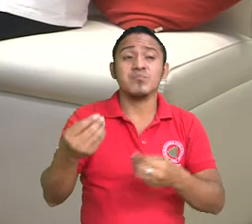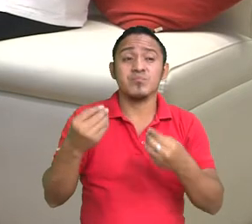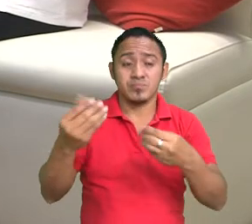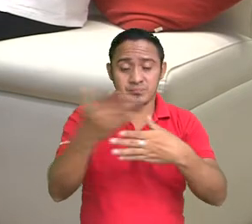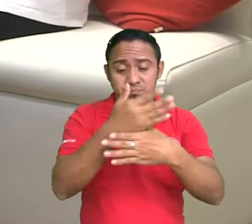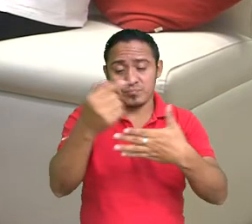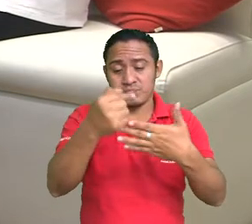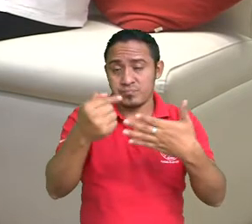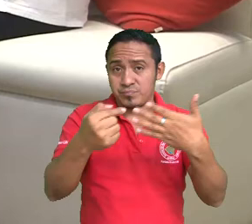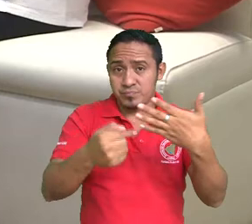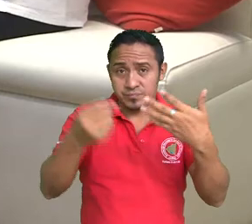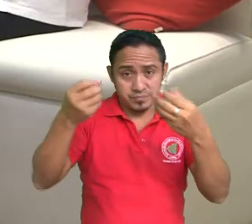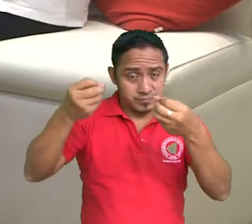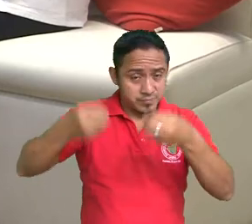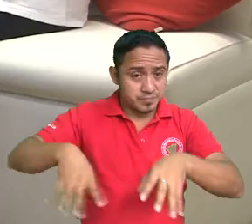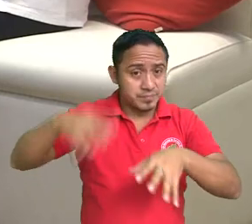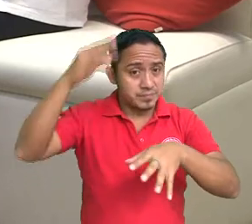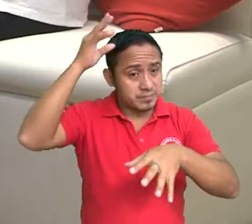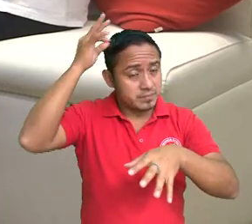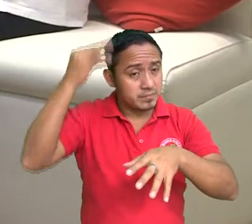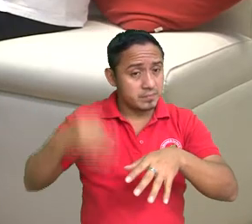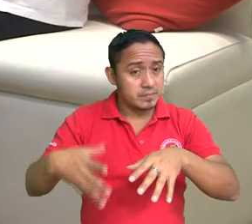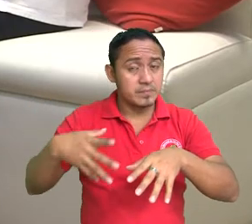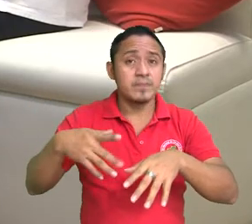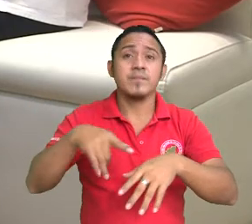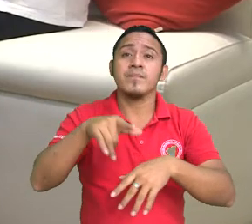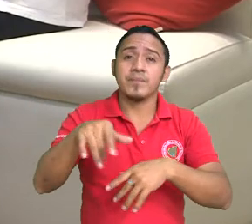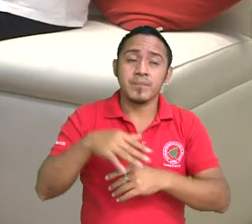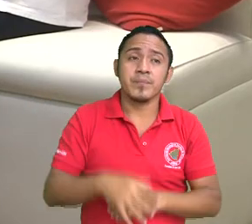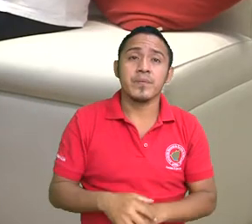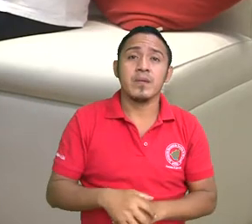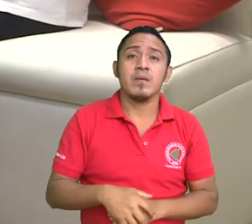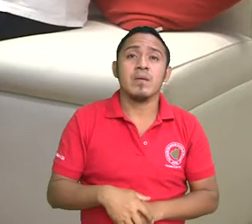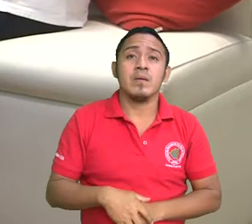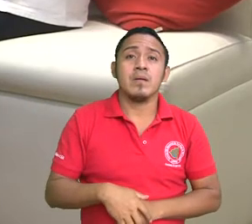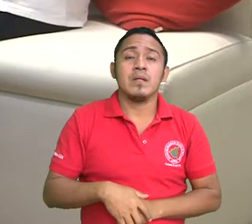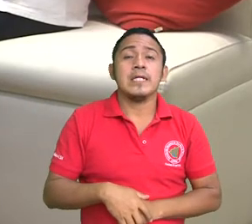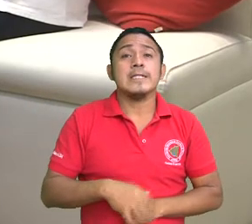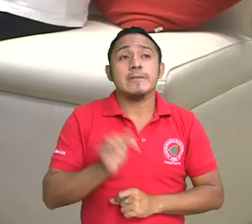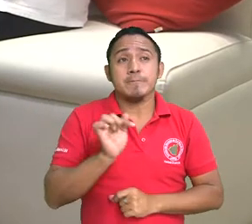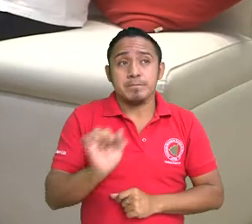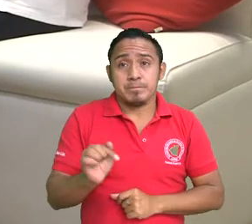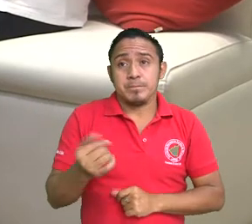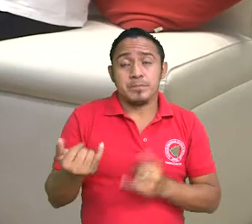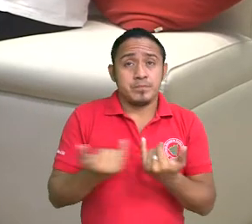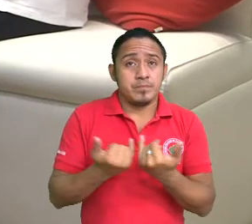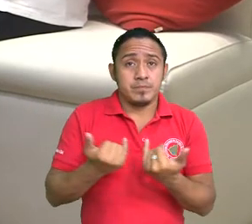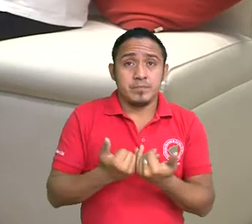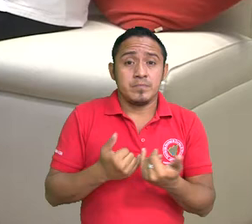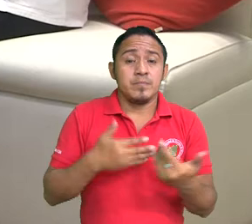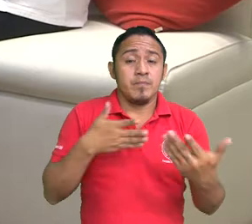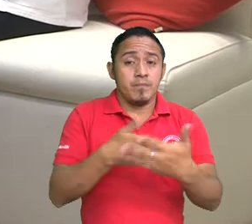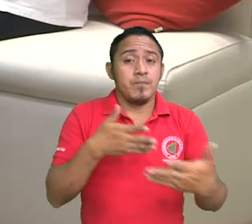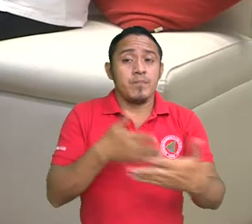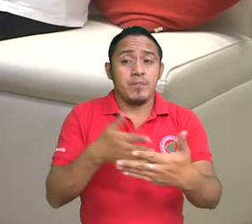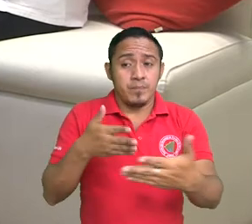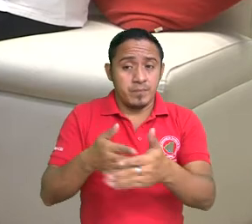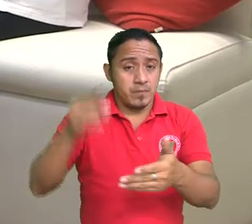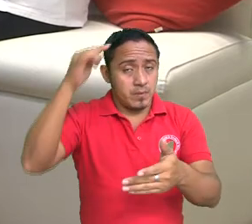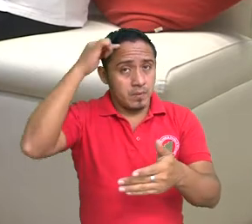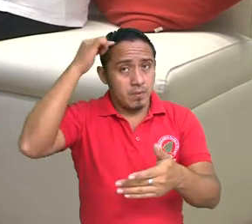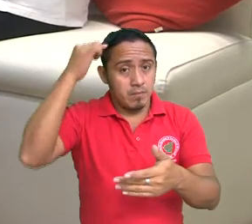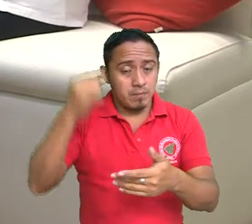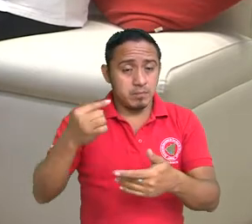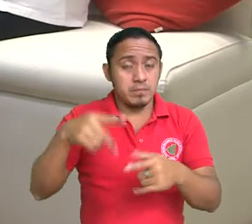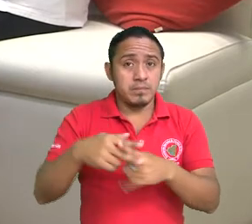causas que te hacen perderlo, ¿ya? Y el estrés forma parte de ello. Entonces eso igual detiene el ciclo de crecimiento y